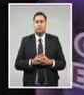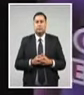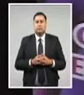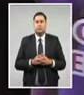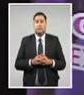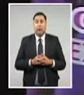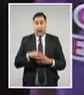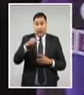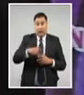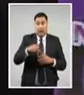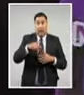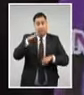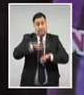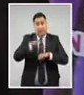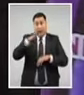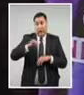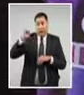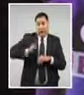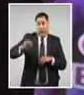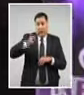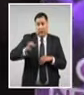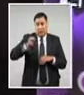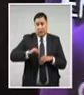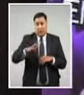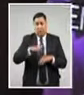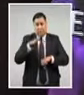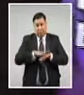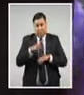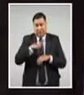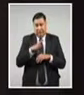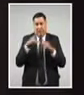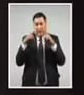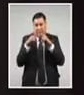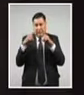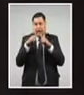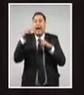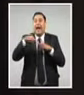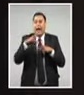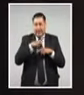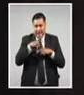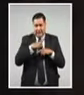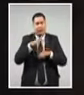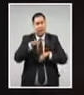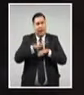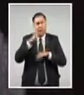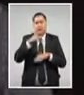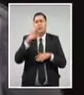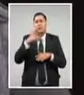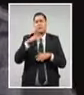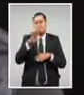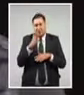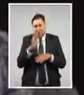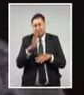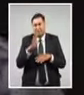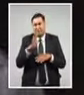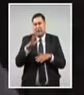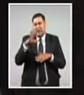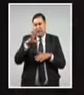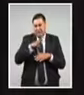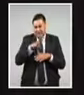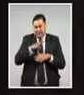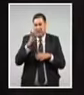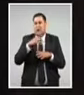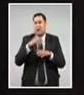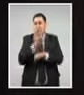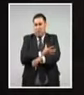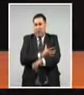Uno de los conventos más antiguos de los franciscanos en San Luis Potosí es precisamente este, cuya construcción está hecha a base de vigas de